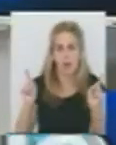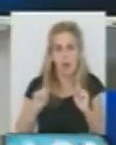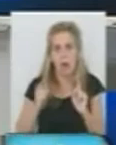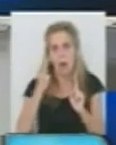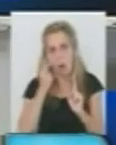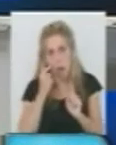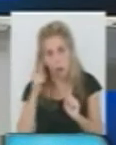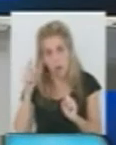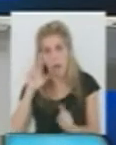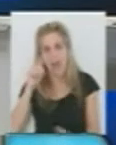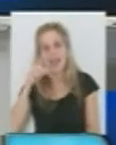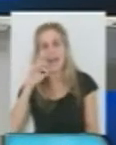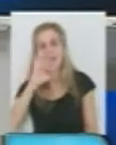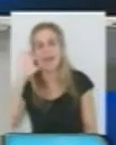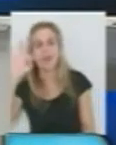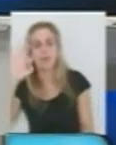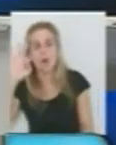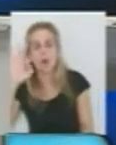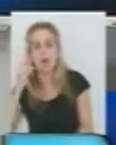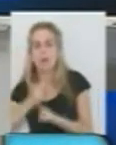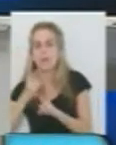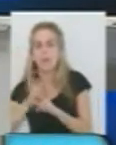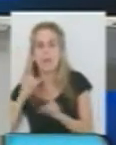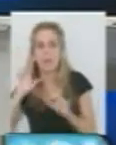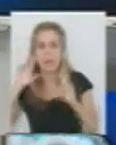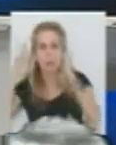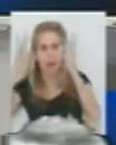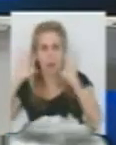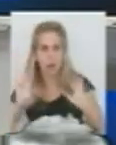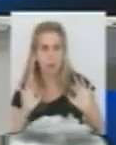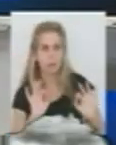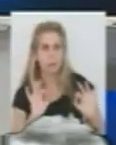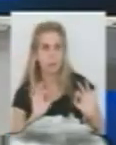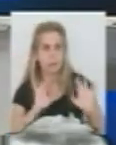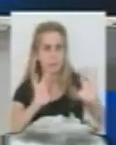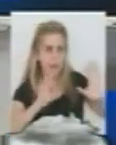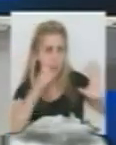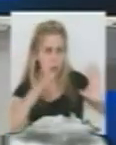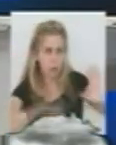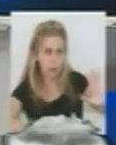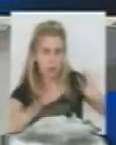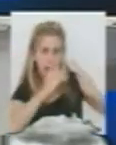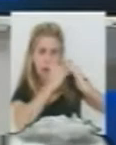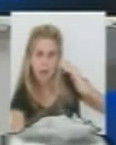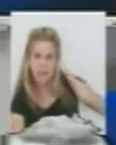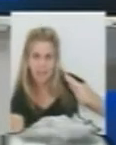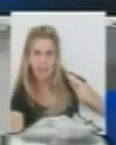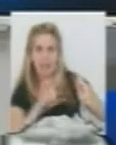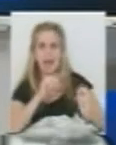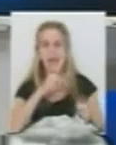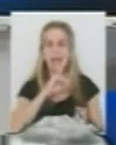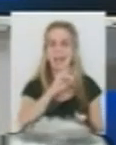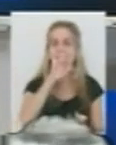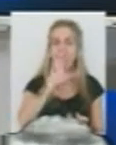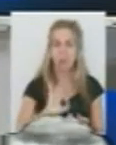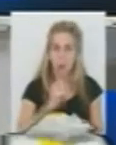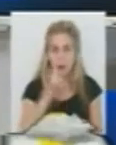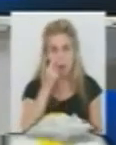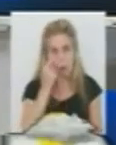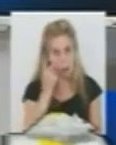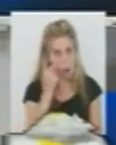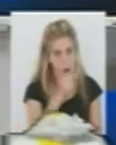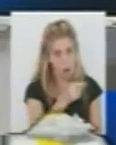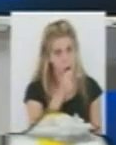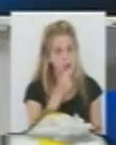operando. Sí. Hasta acá llegamos. Esta fue la última, le digo a la producción. Randazzo, si baja a la provincia de